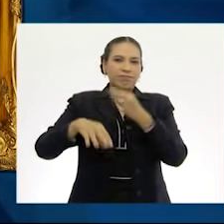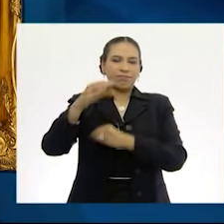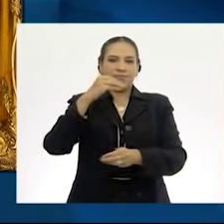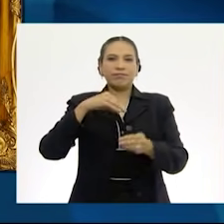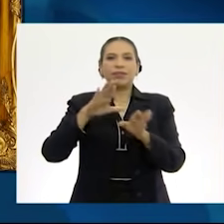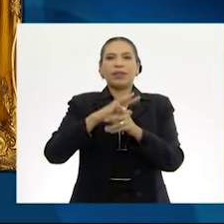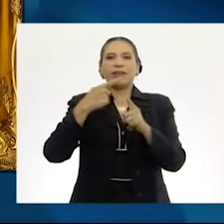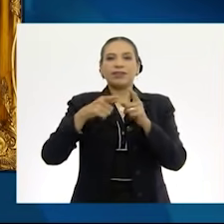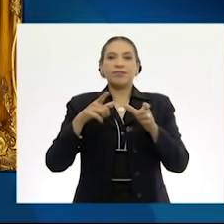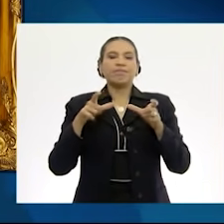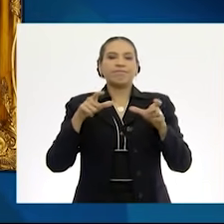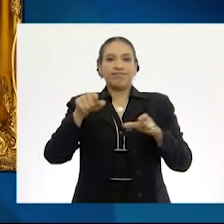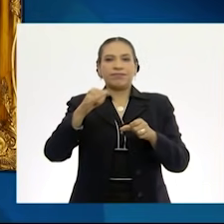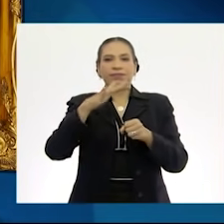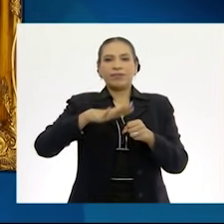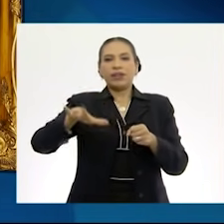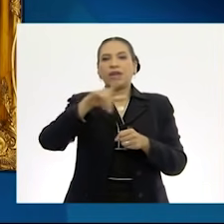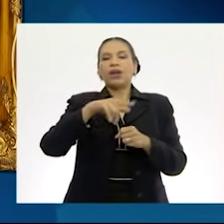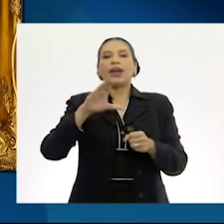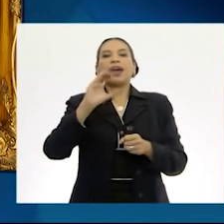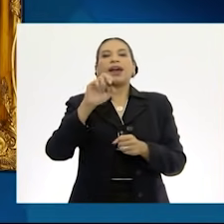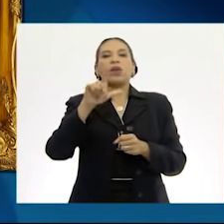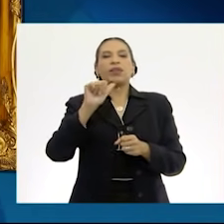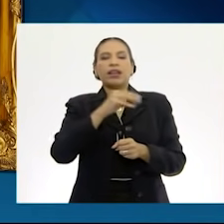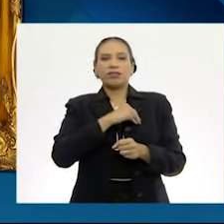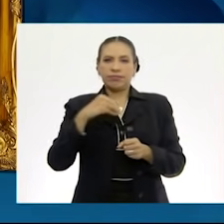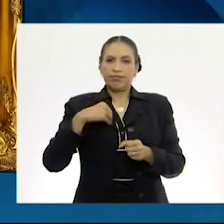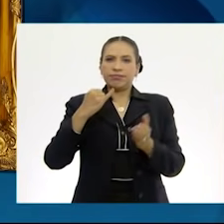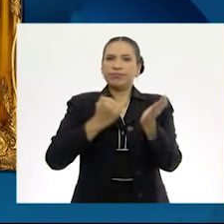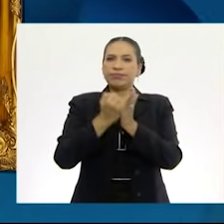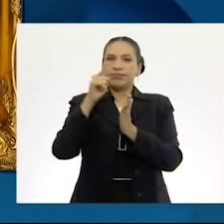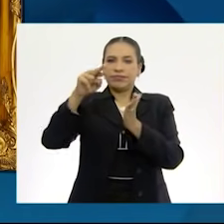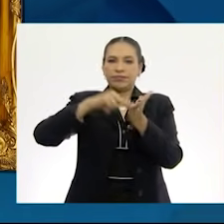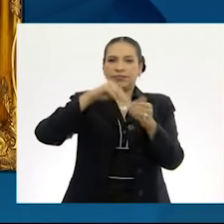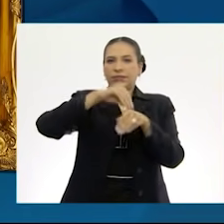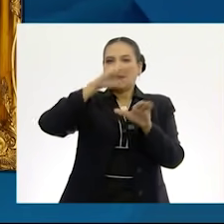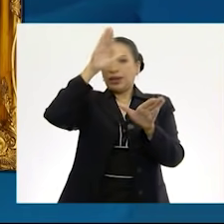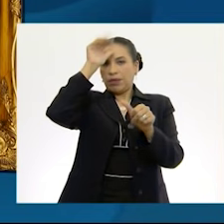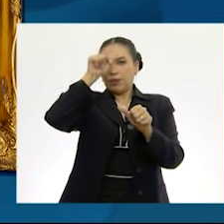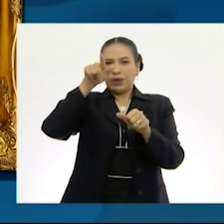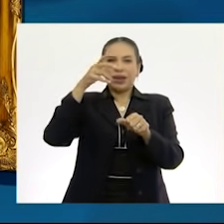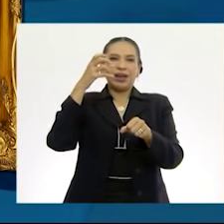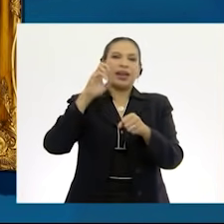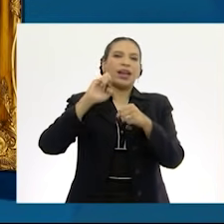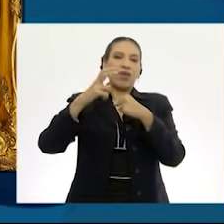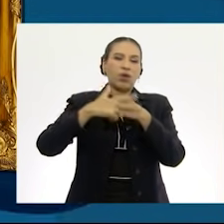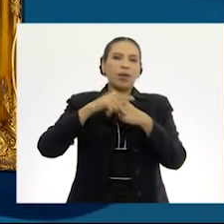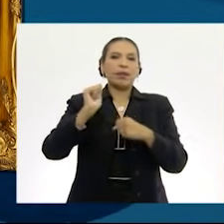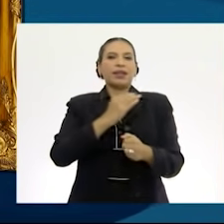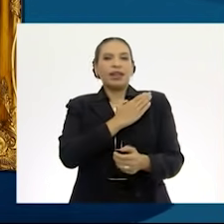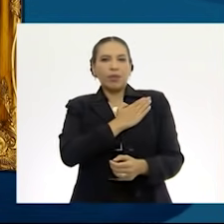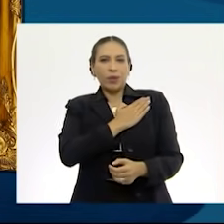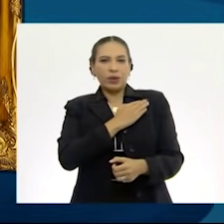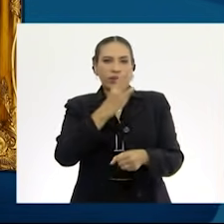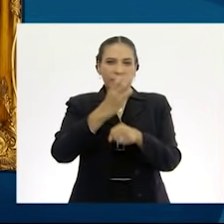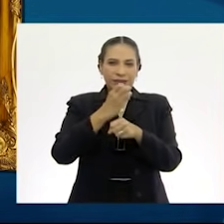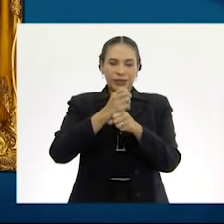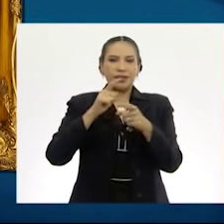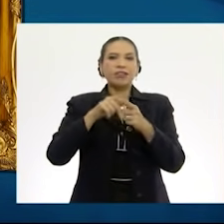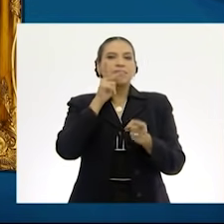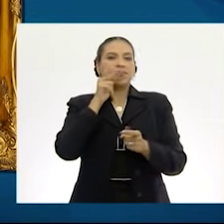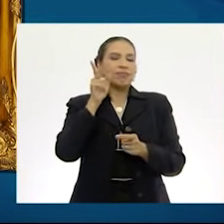a aislar al imperio. Carlota exigió el cumplimiento de los tratados europeos, pero ni Napoleón III ni el